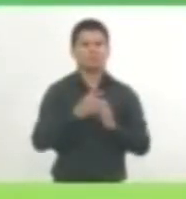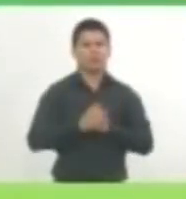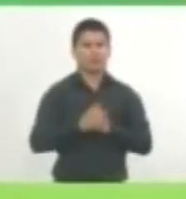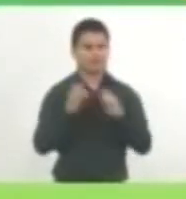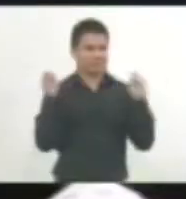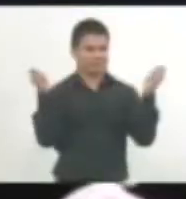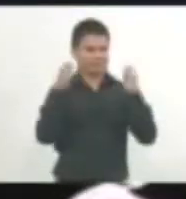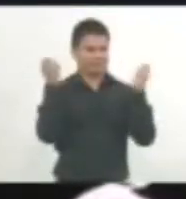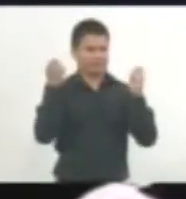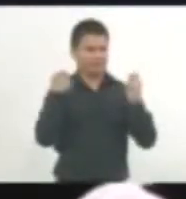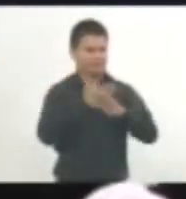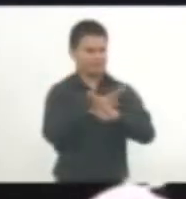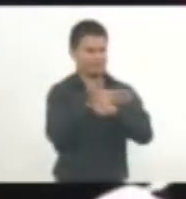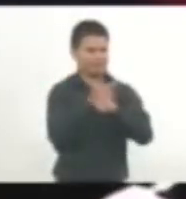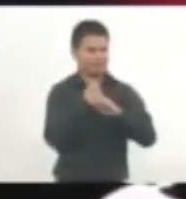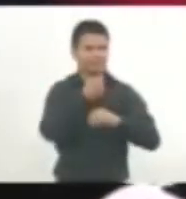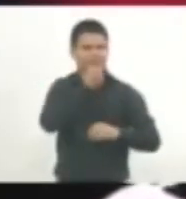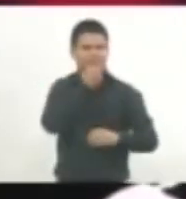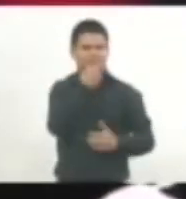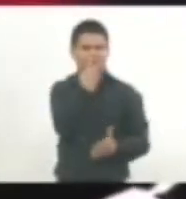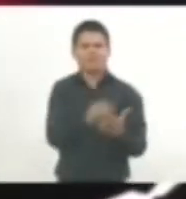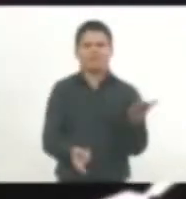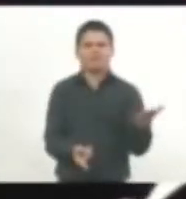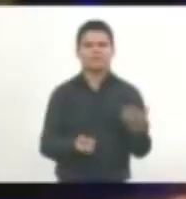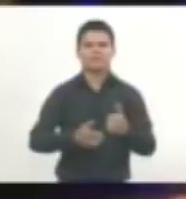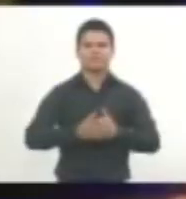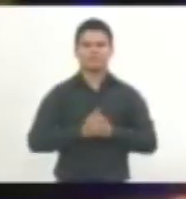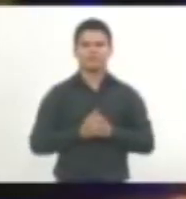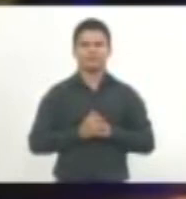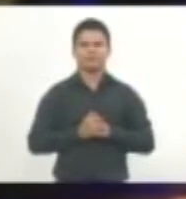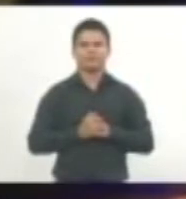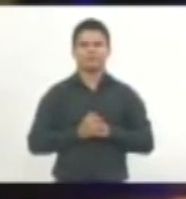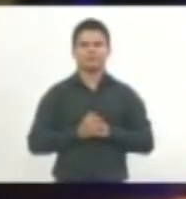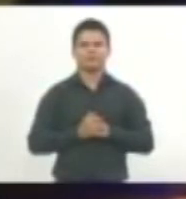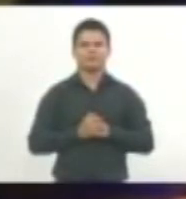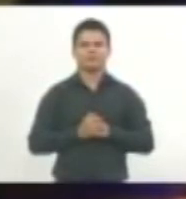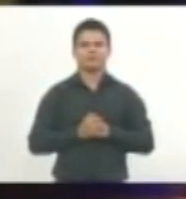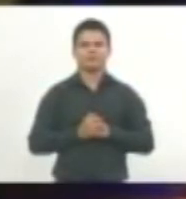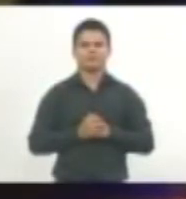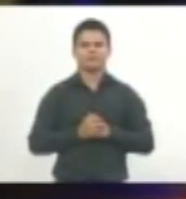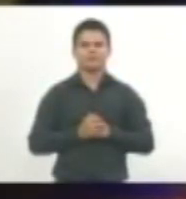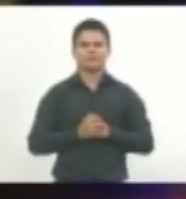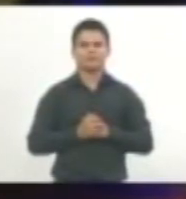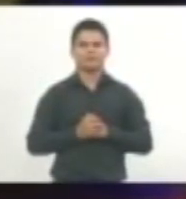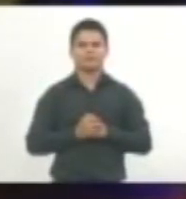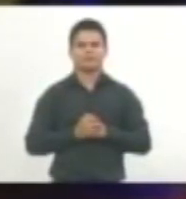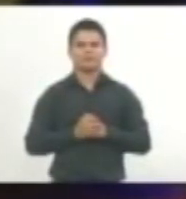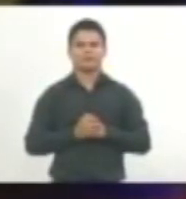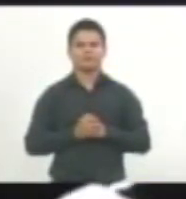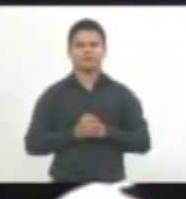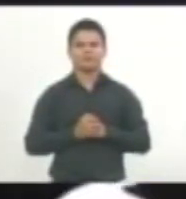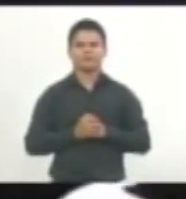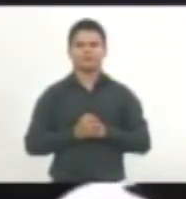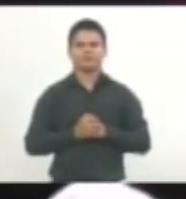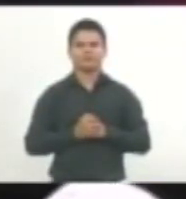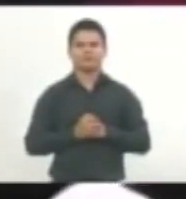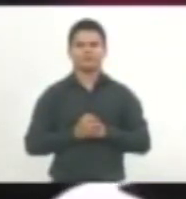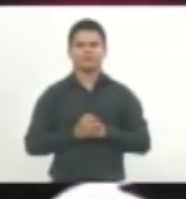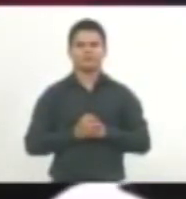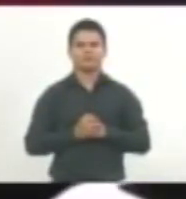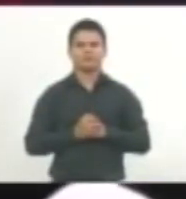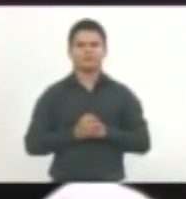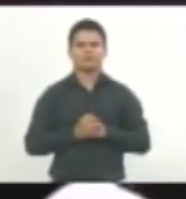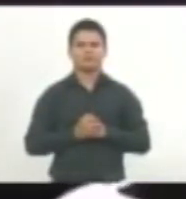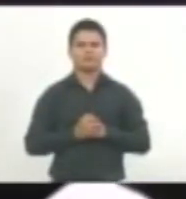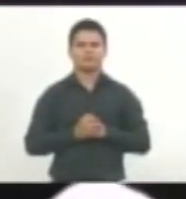qué? No puedo verte, porque Dios me hizo quererte para hacerme sufrir